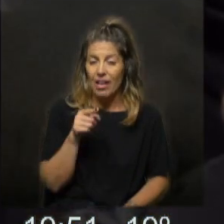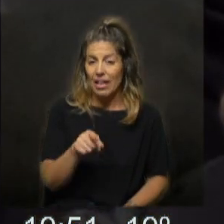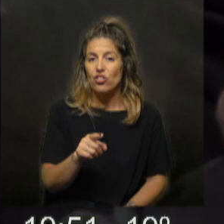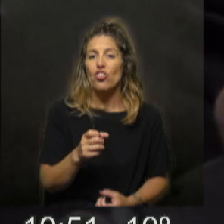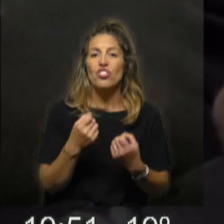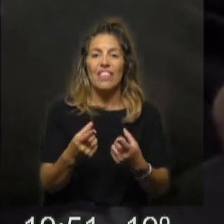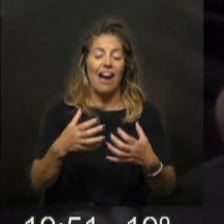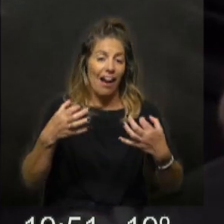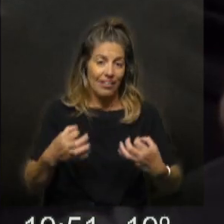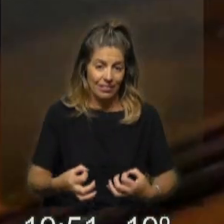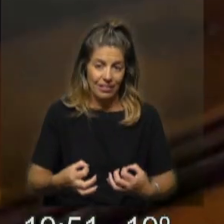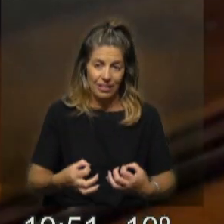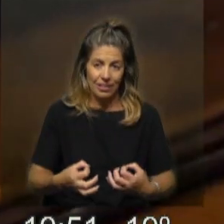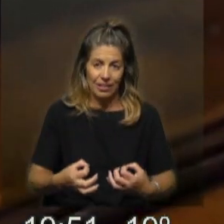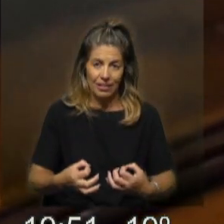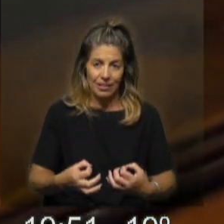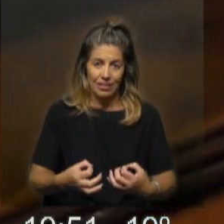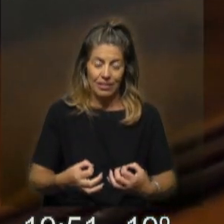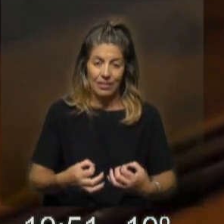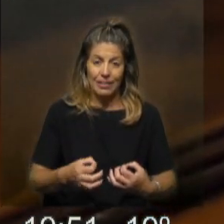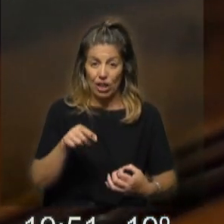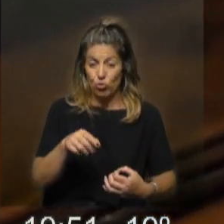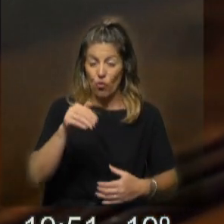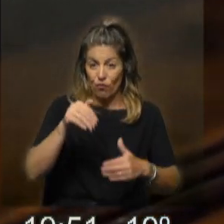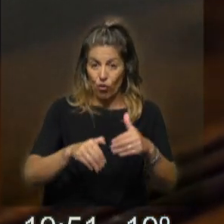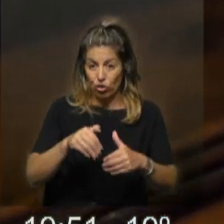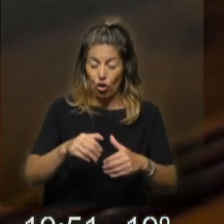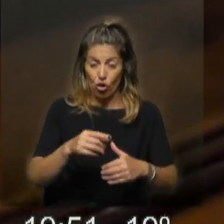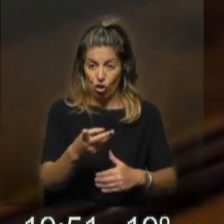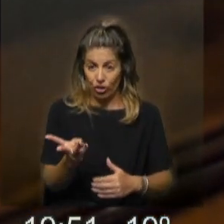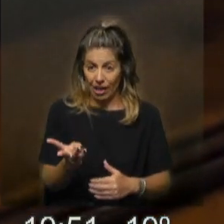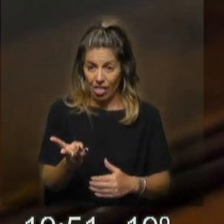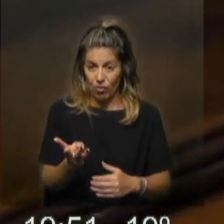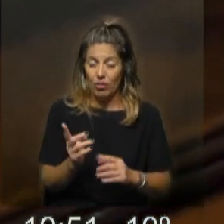le da garantía al legislador de que su voto fue contado.